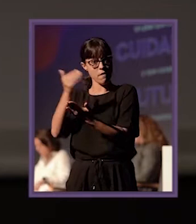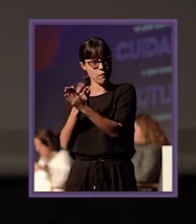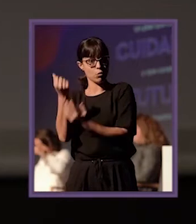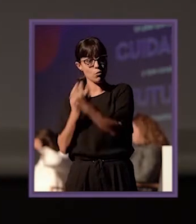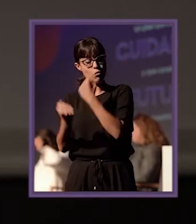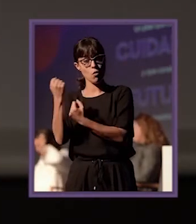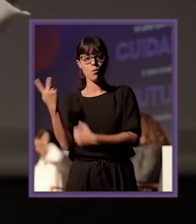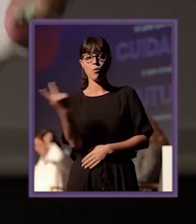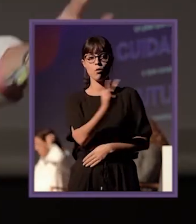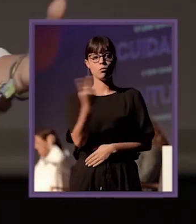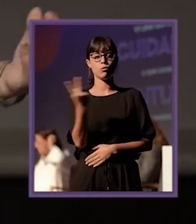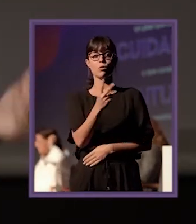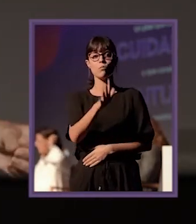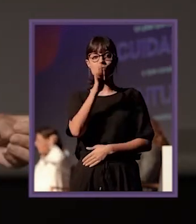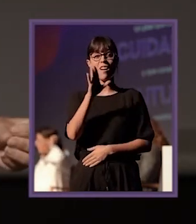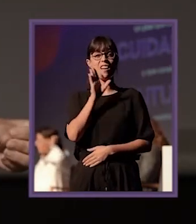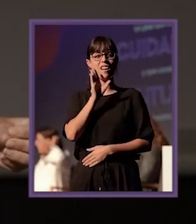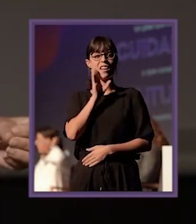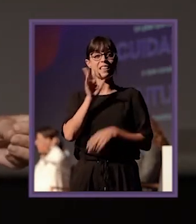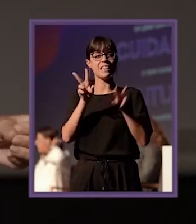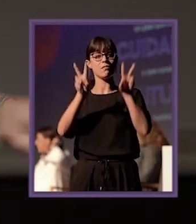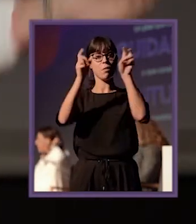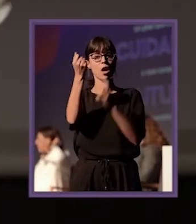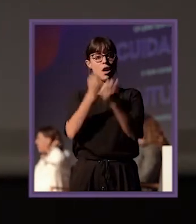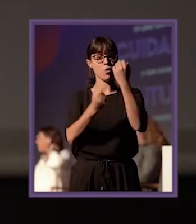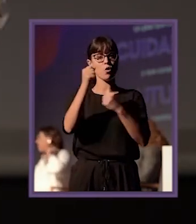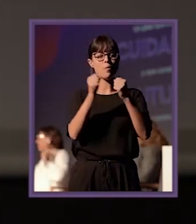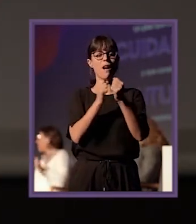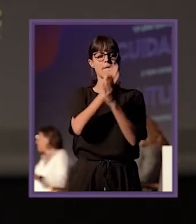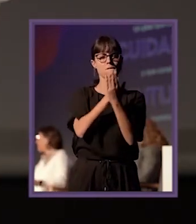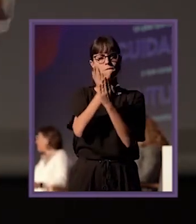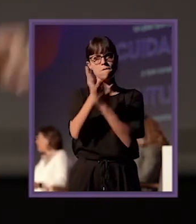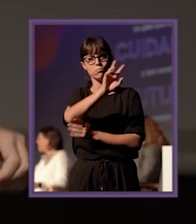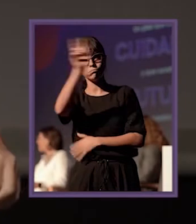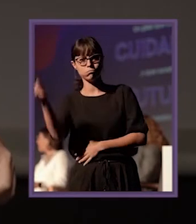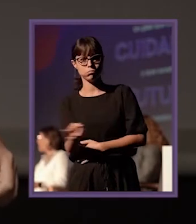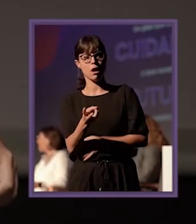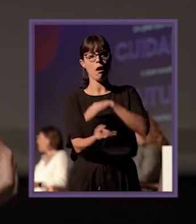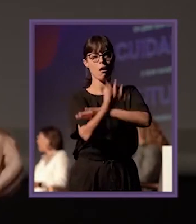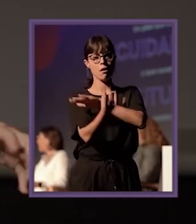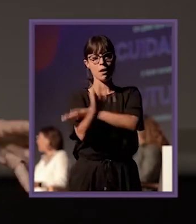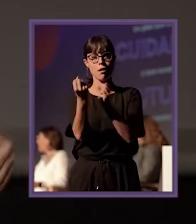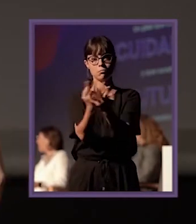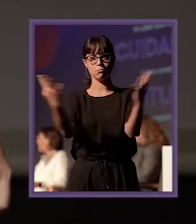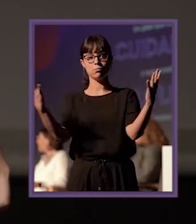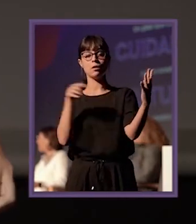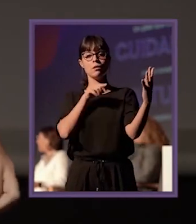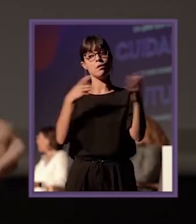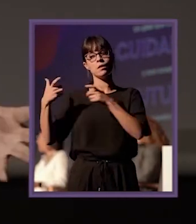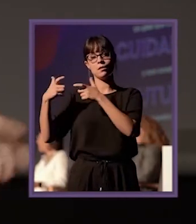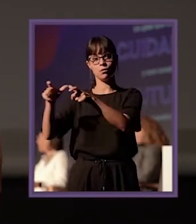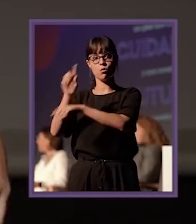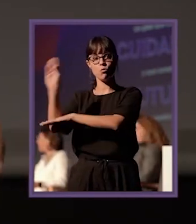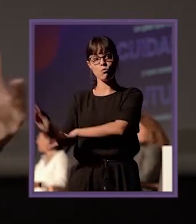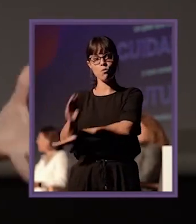en esa diversificación de la economía que estamos buscando podemos apostar también por el sector de